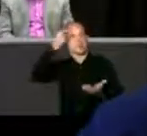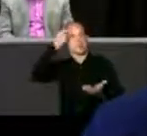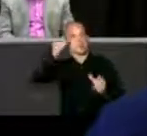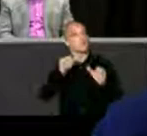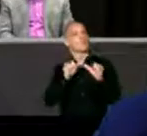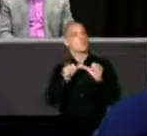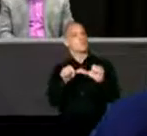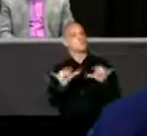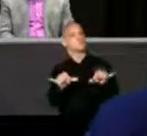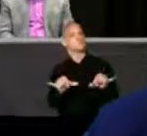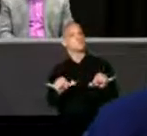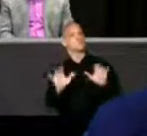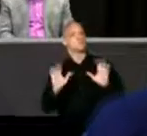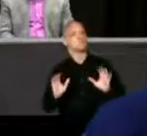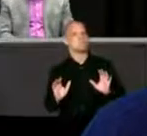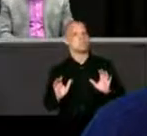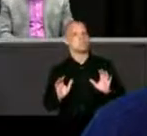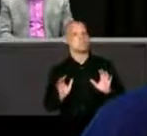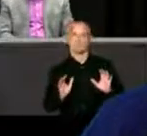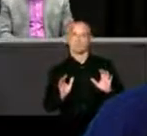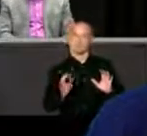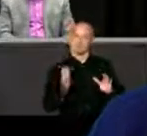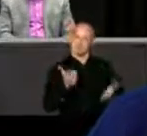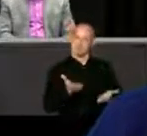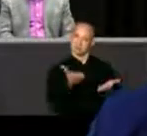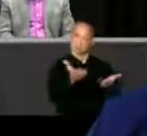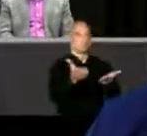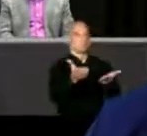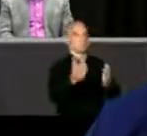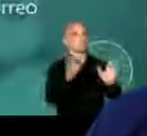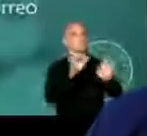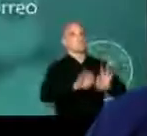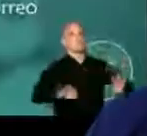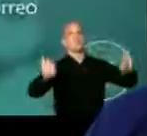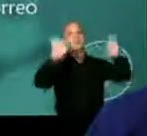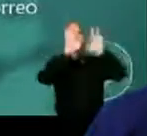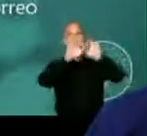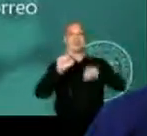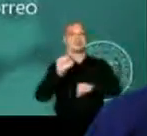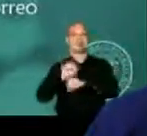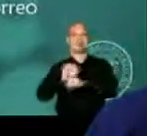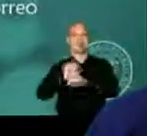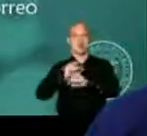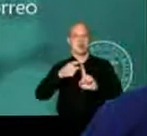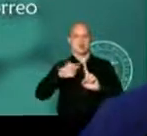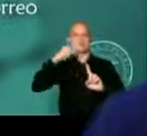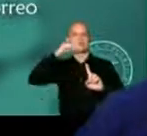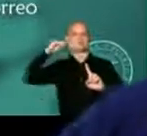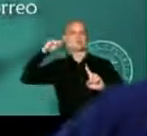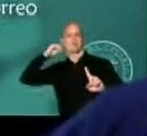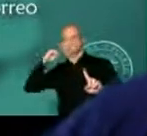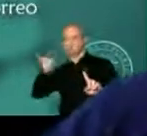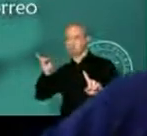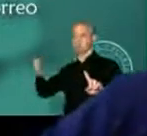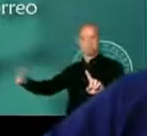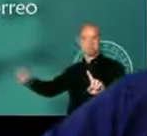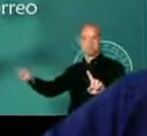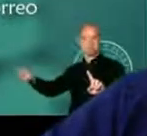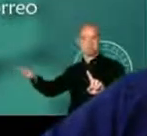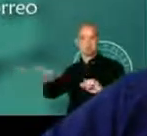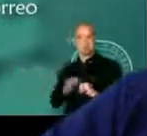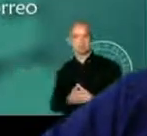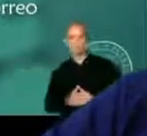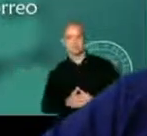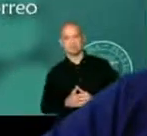del establecimiento, prohibido el valet parking. Los dealers de autos, lunes a sábado, con capacidad de 25%.